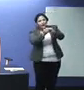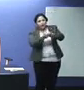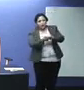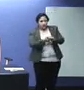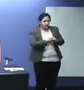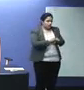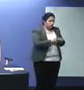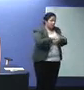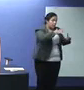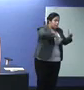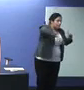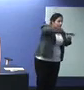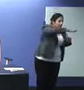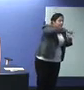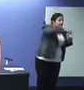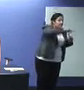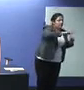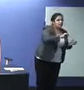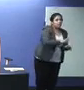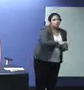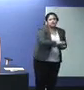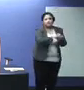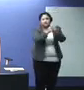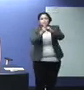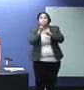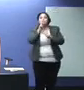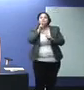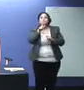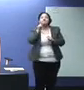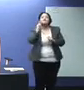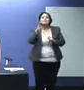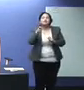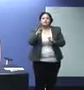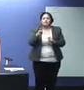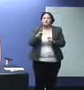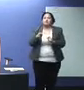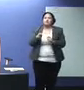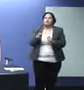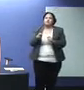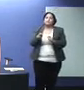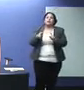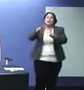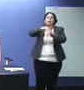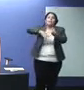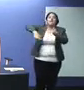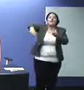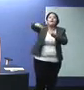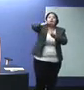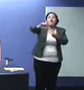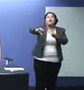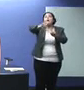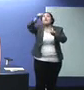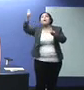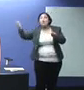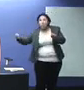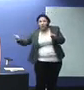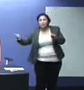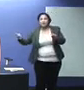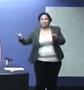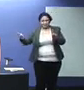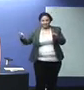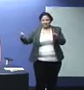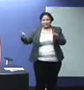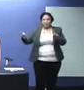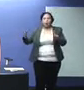comunidad, porque nos estamos dando cuenta que el tema de la discapacidad es comunitario. Nos estamos dando cuenta,